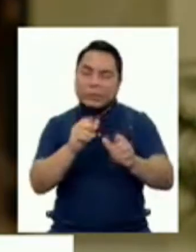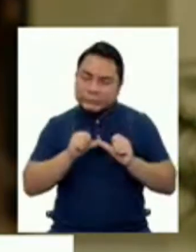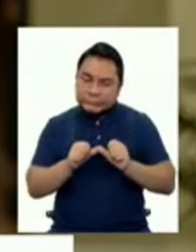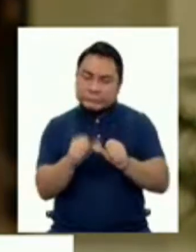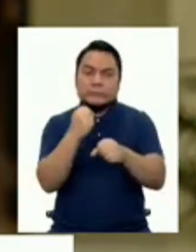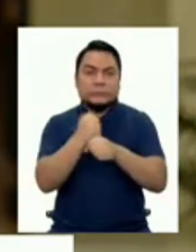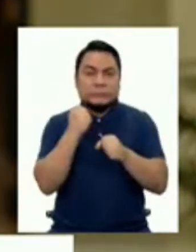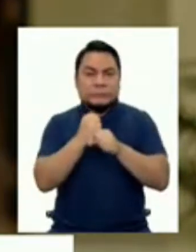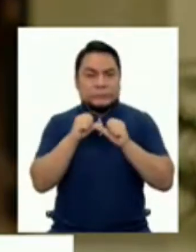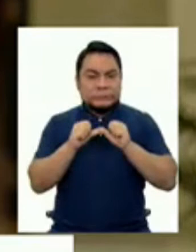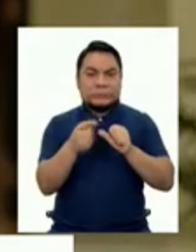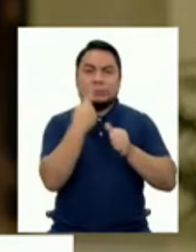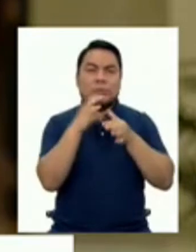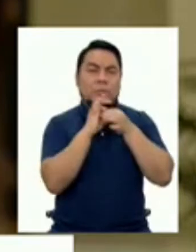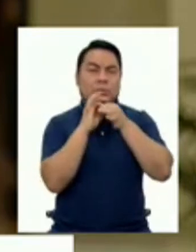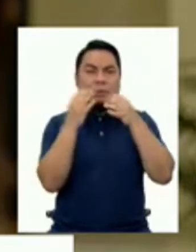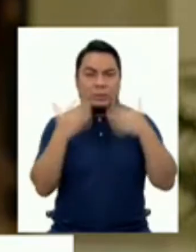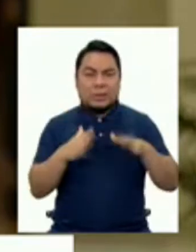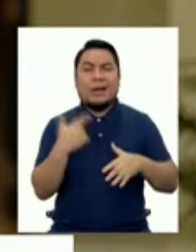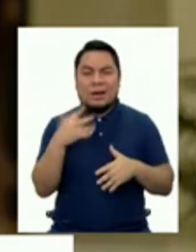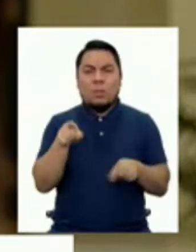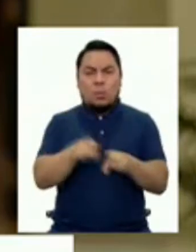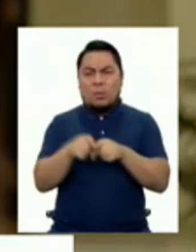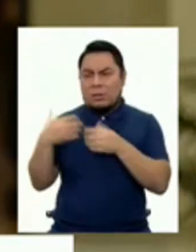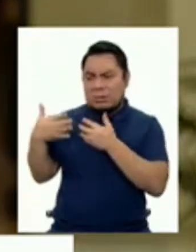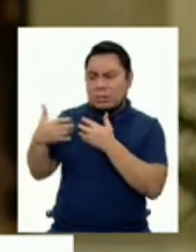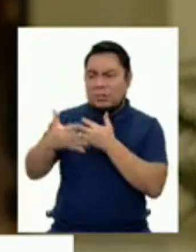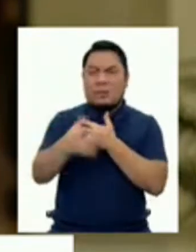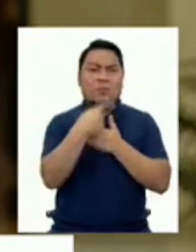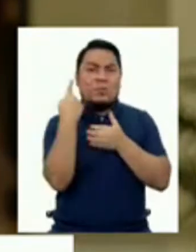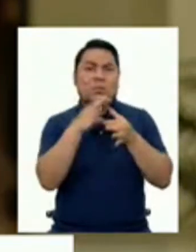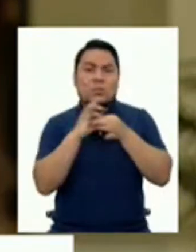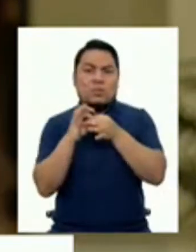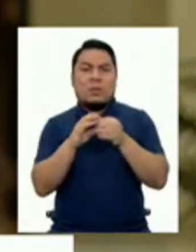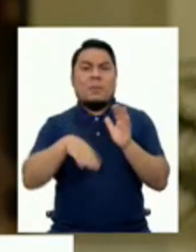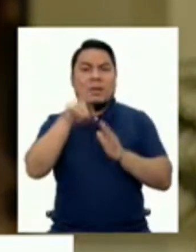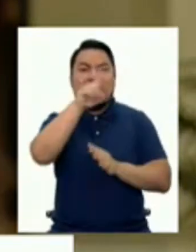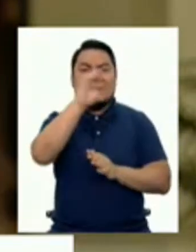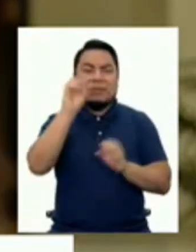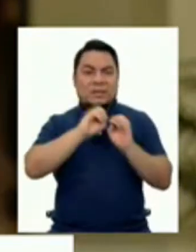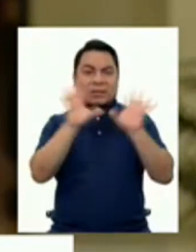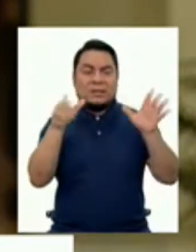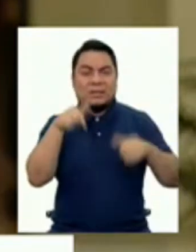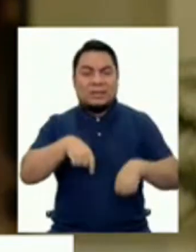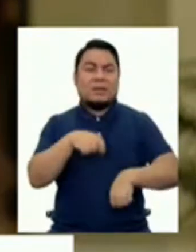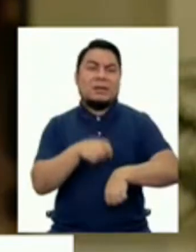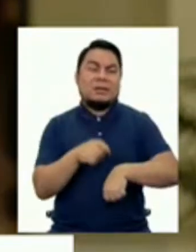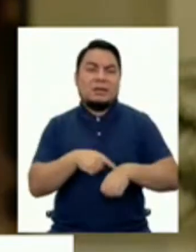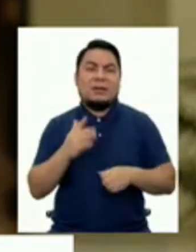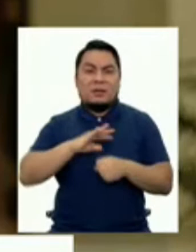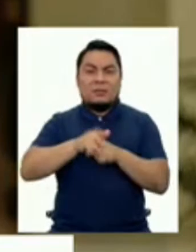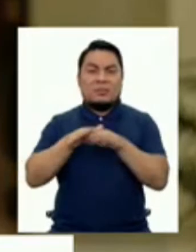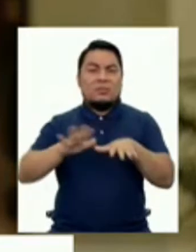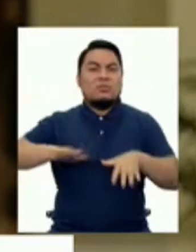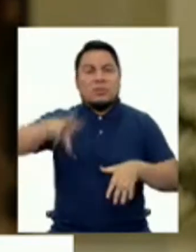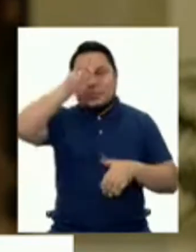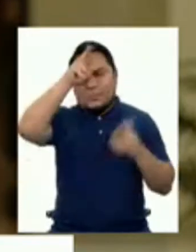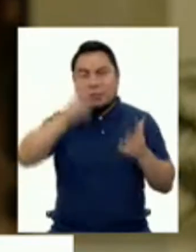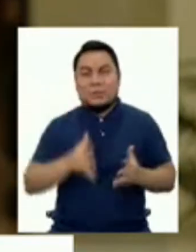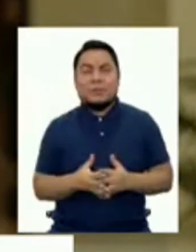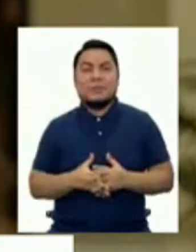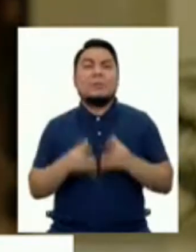Sigamos trabajando como lo hemos venido haciendo juntos estos más de 100 días en bien de todos los peruanos y